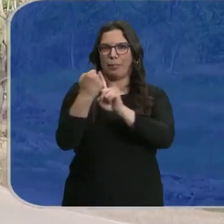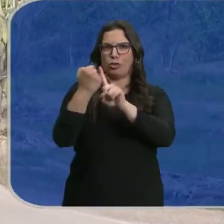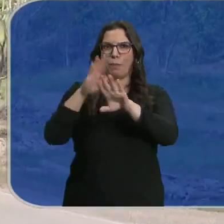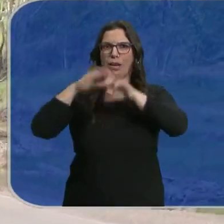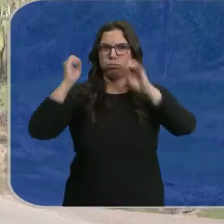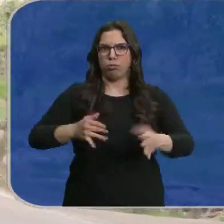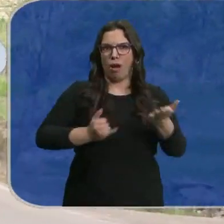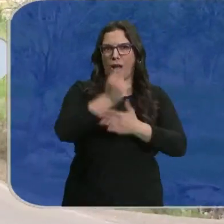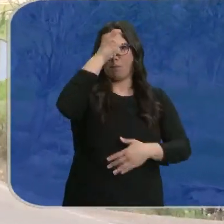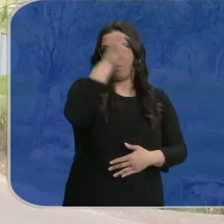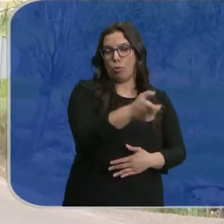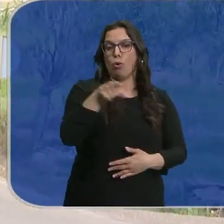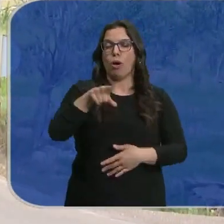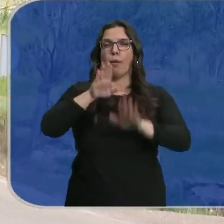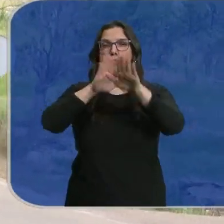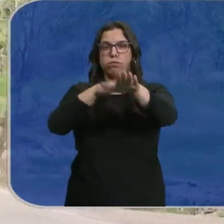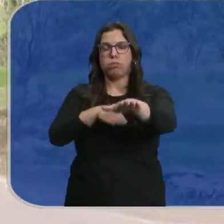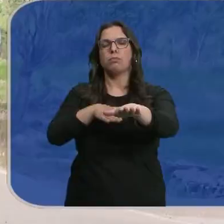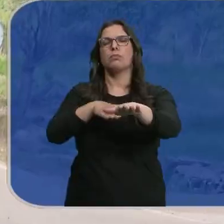protesta la Nacional 631.